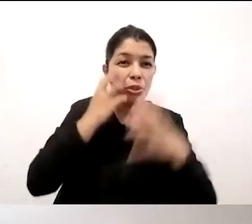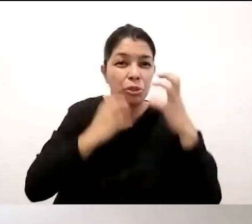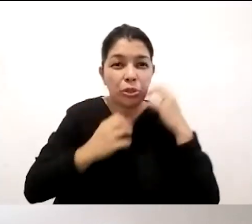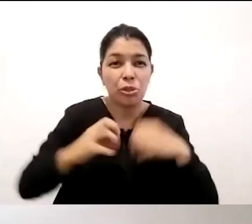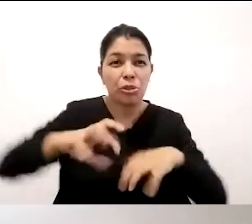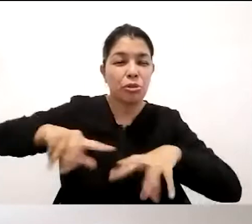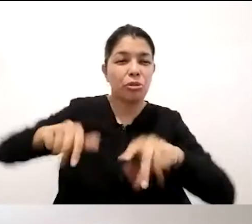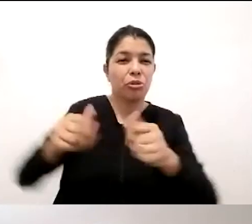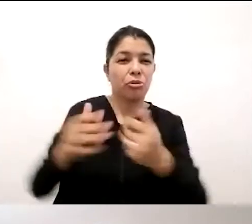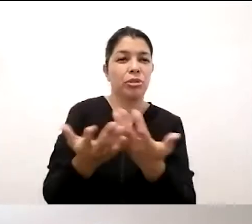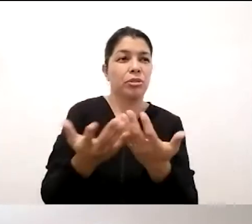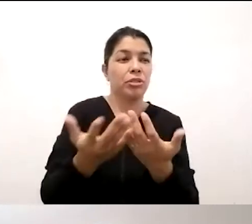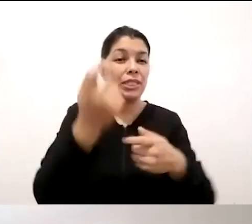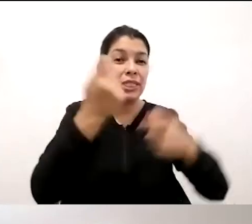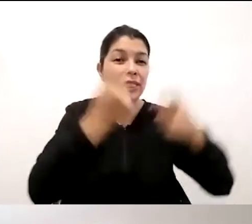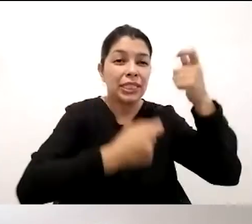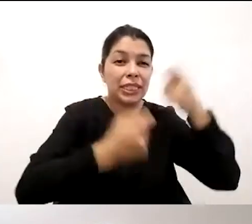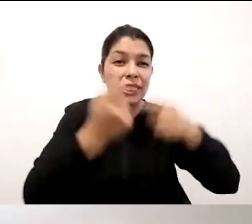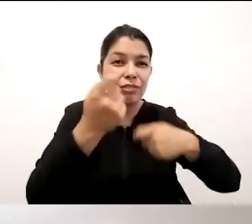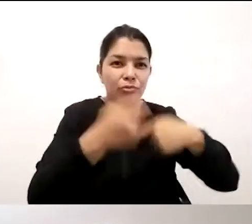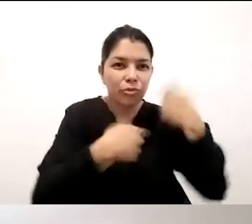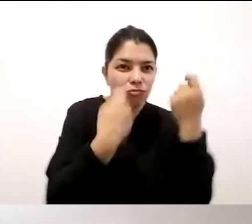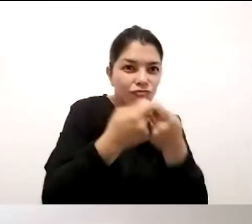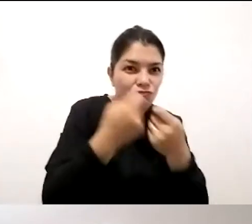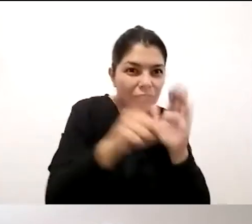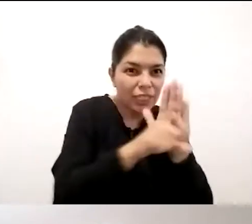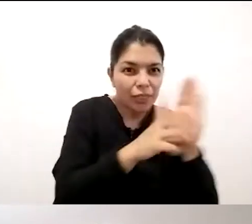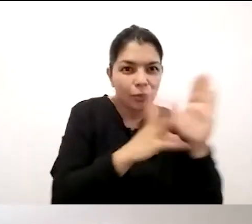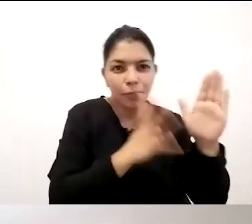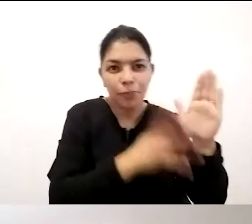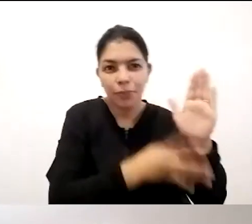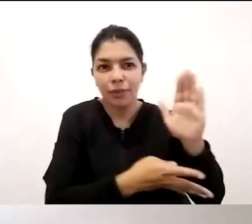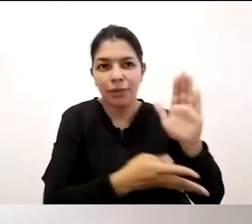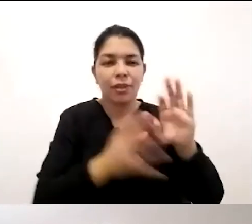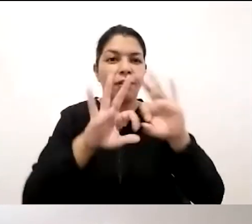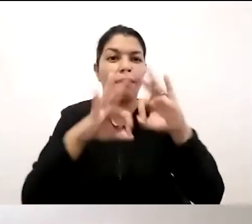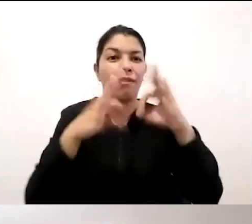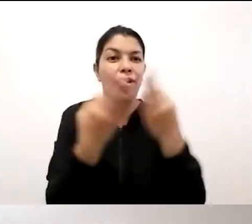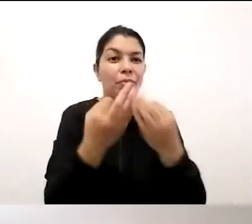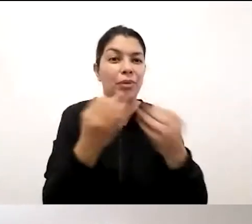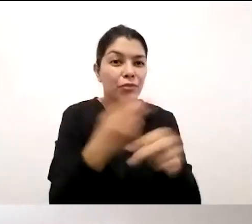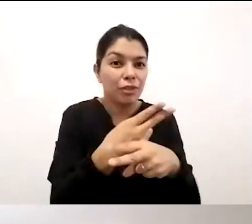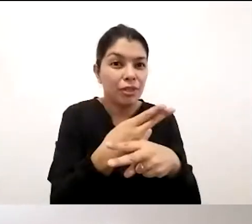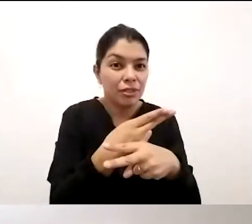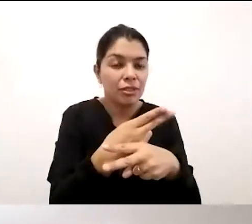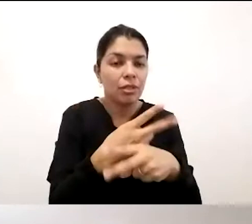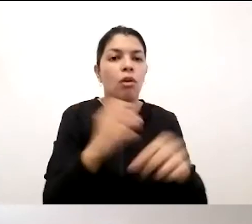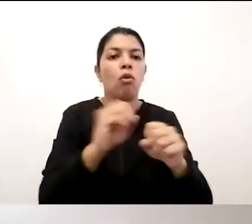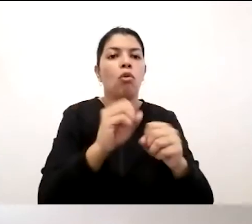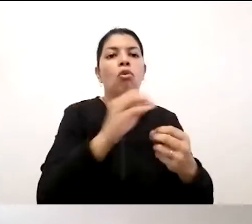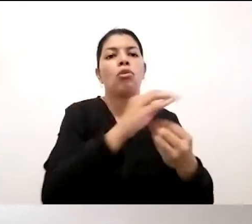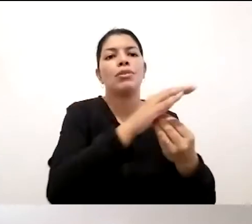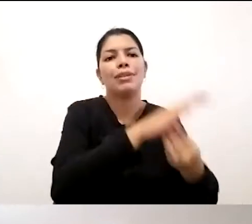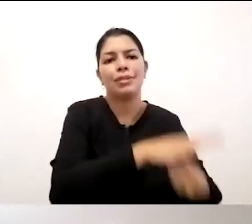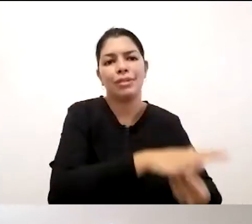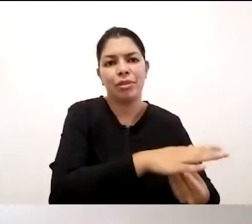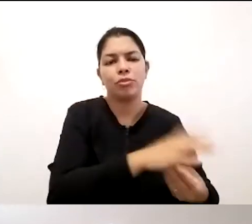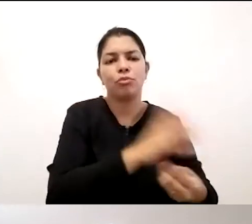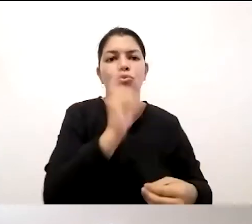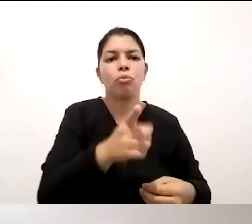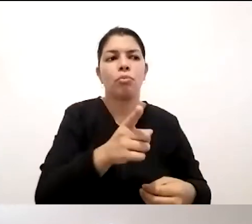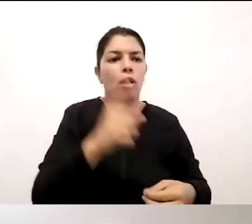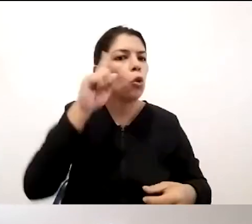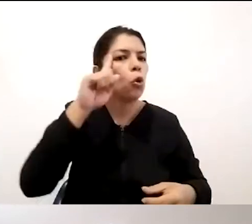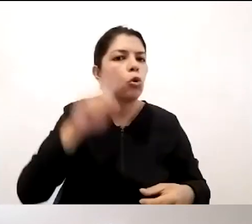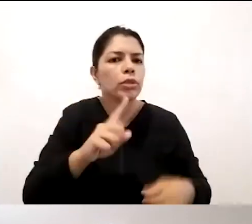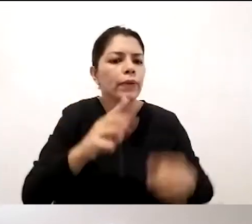violencia intrafamiliar, la discriminación y el desconocimiento de lo que es el género. Pero esas son solo algunos de